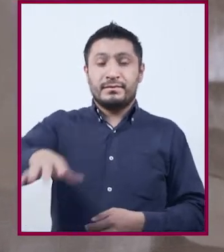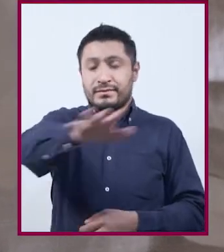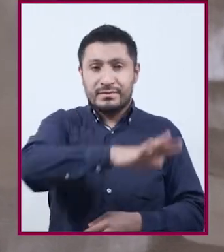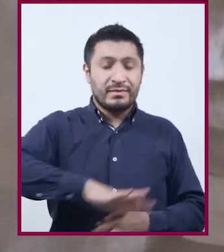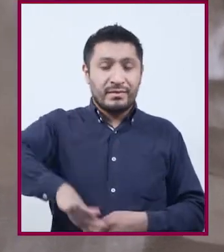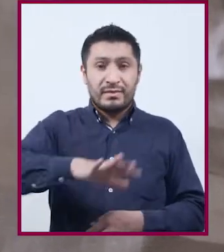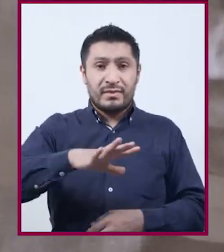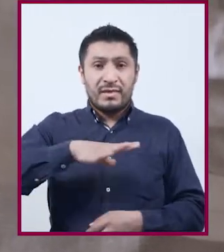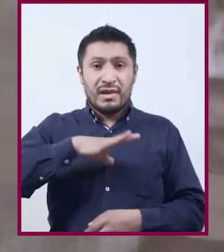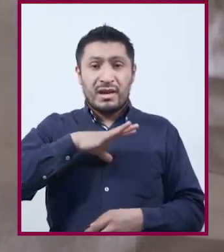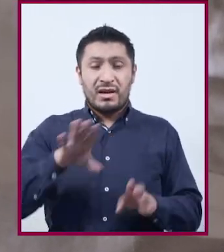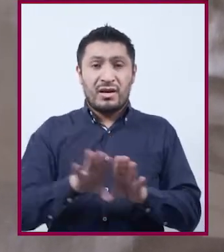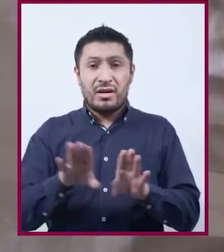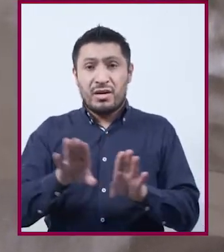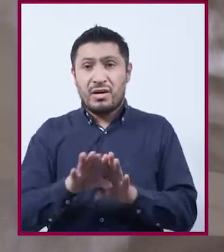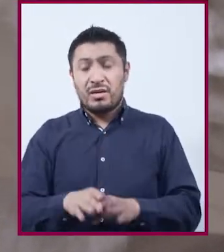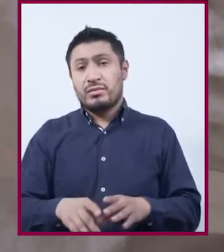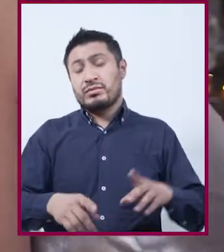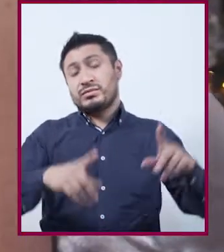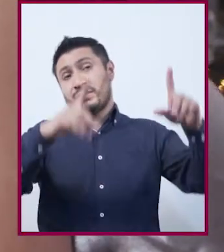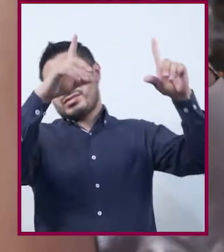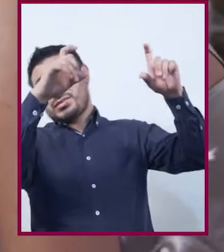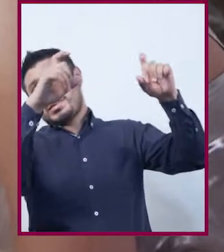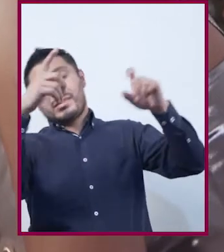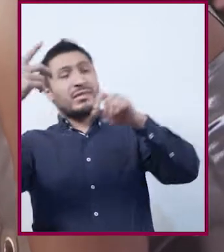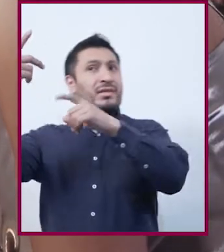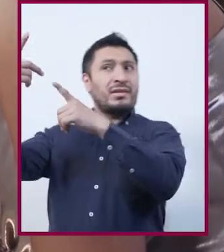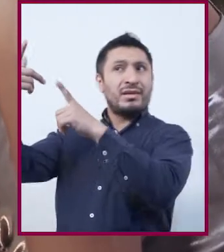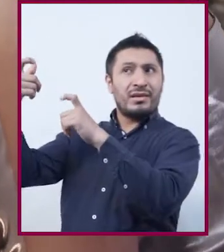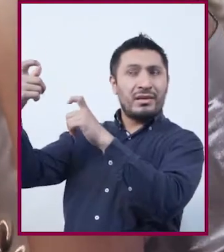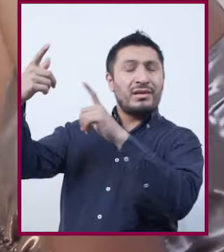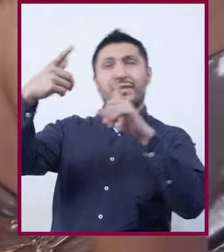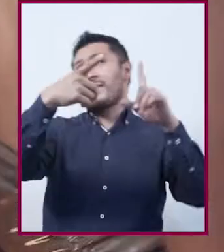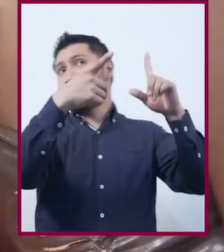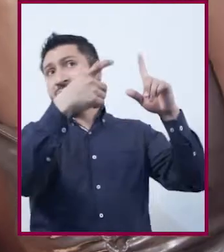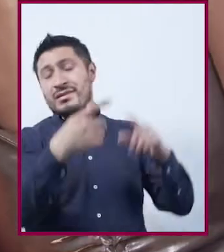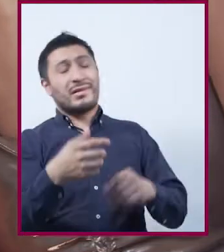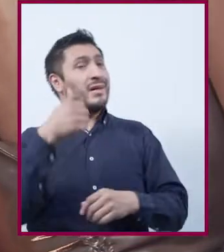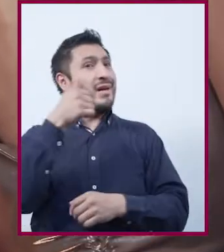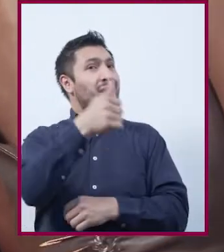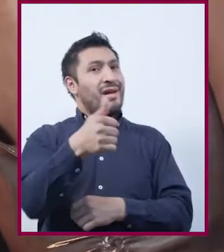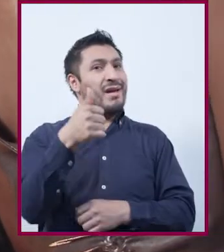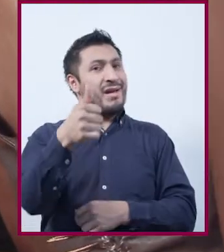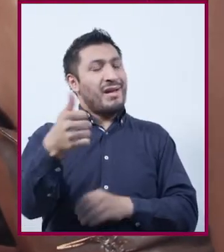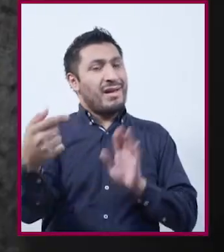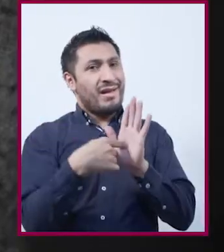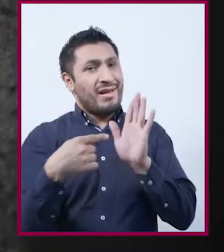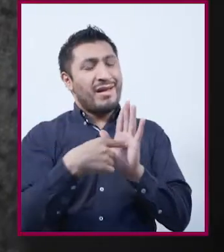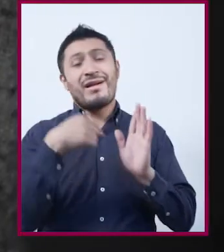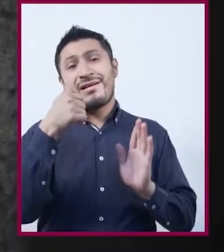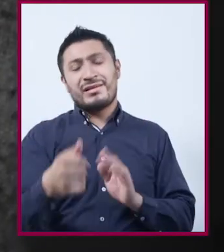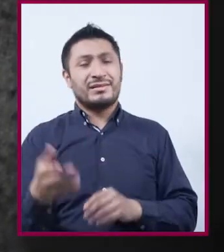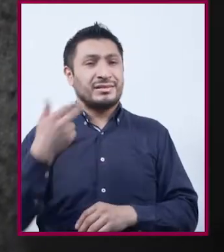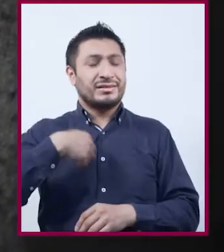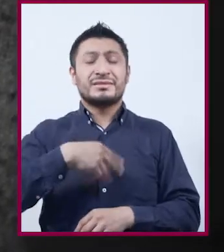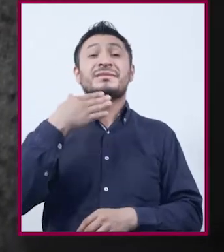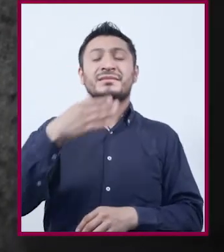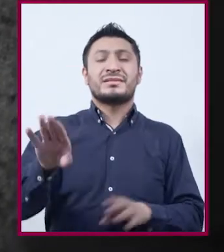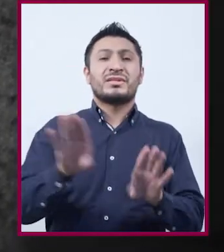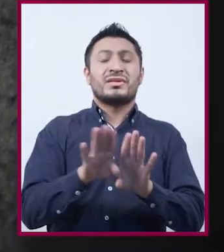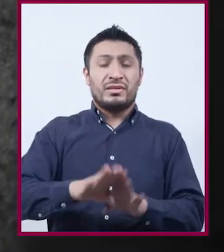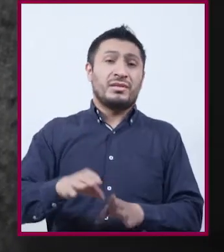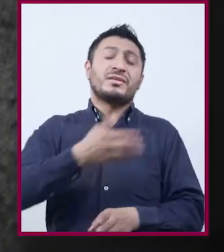En una sociedad guiada por los likes ante la exposición de selfies en las que aparentemente estamos súper bien, es común